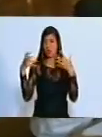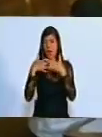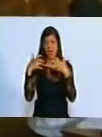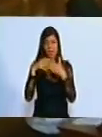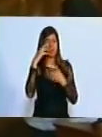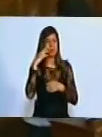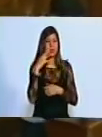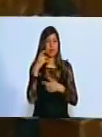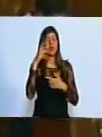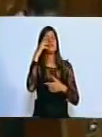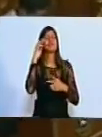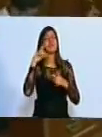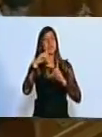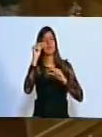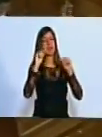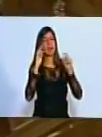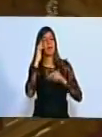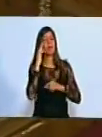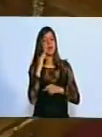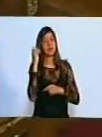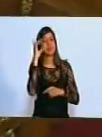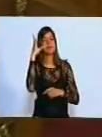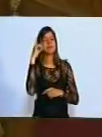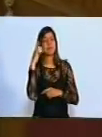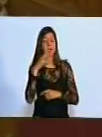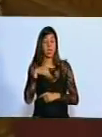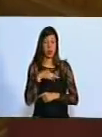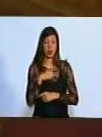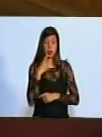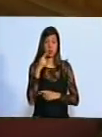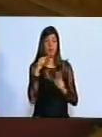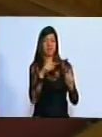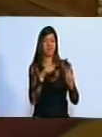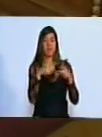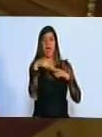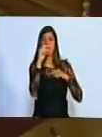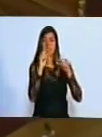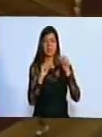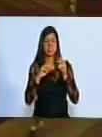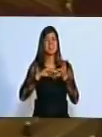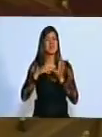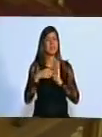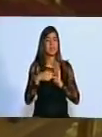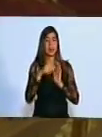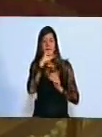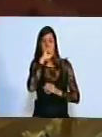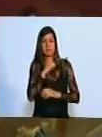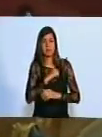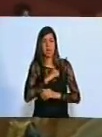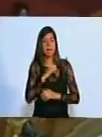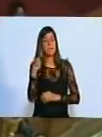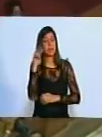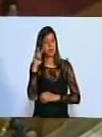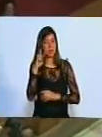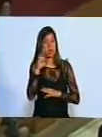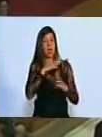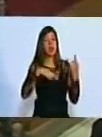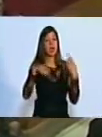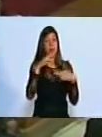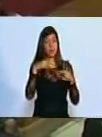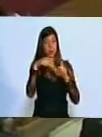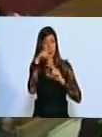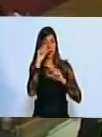Bolívar. Pero para nosotros también puede ser la estrella de la razón patria, la estrella de la revolución